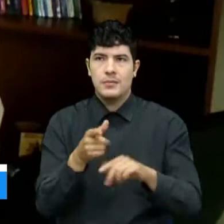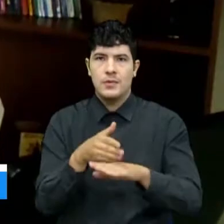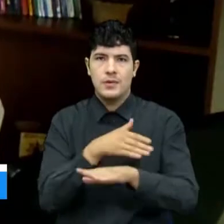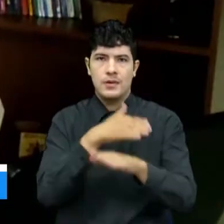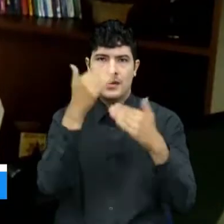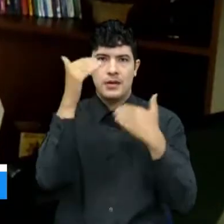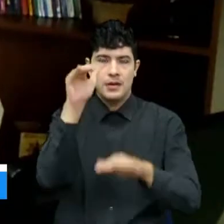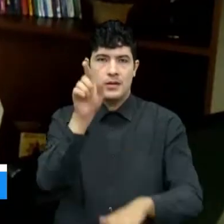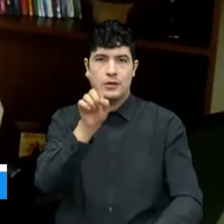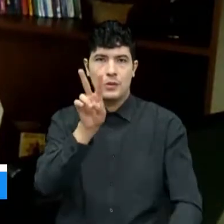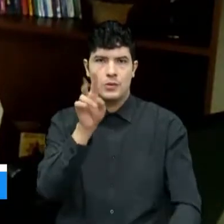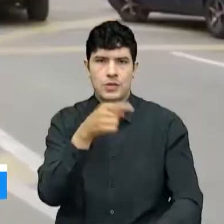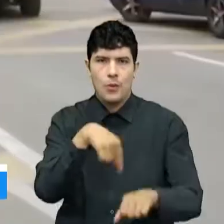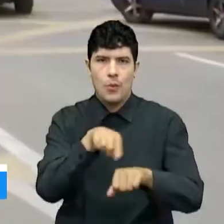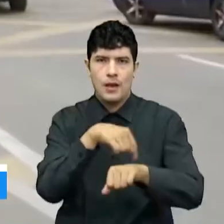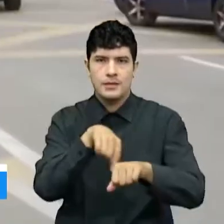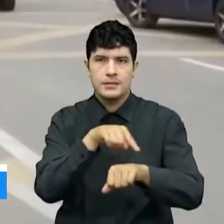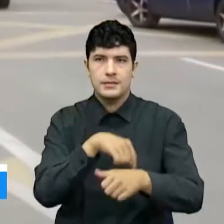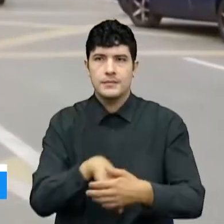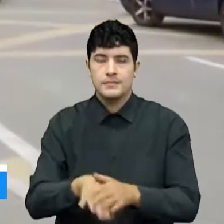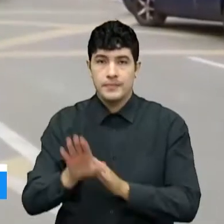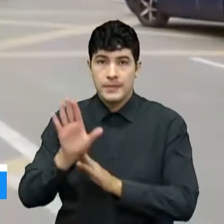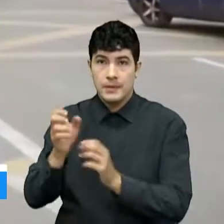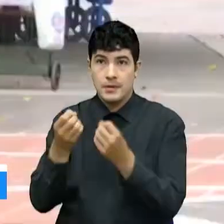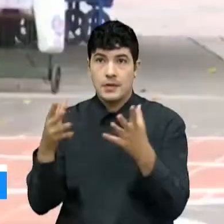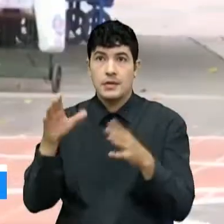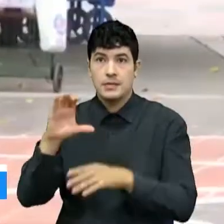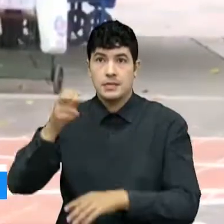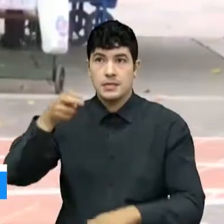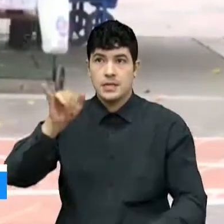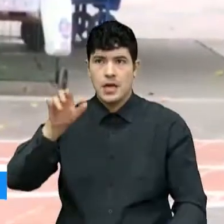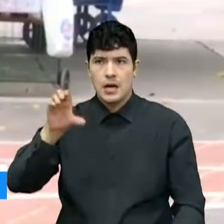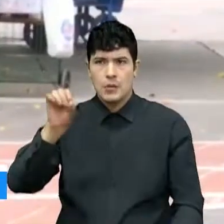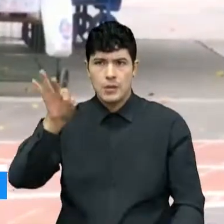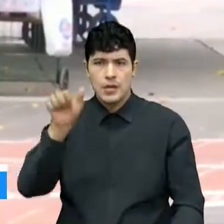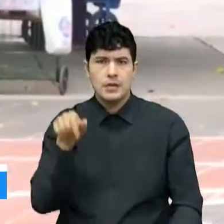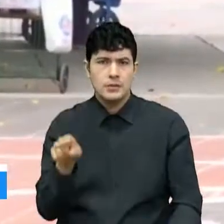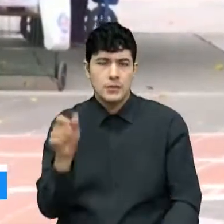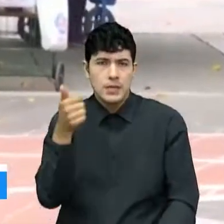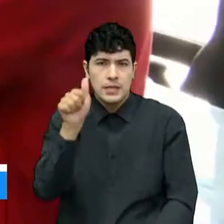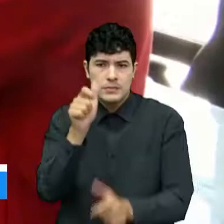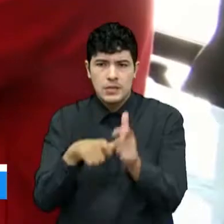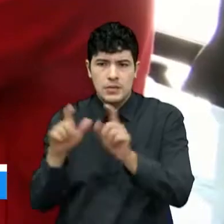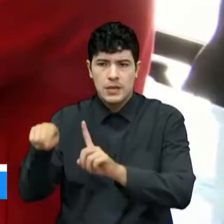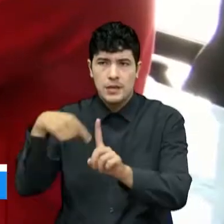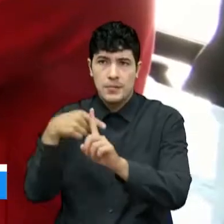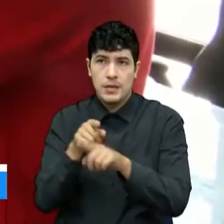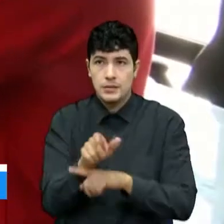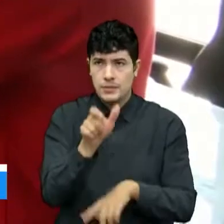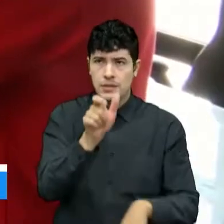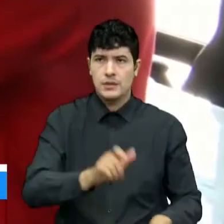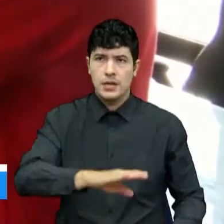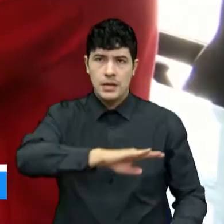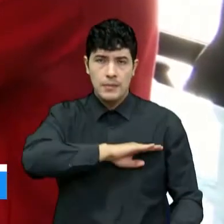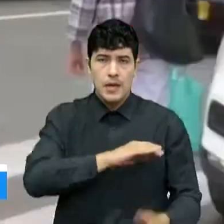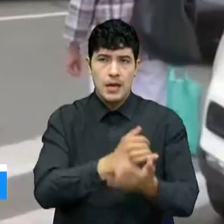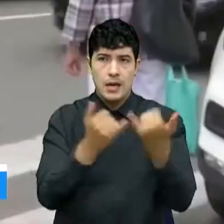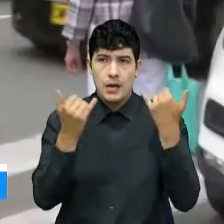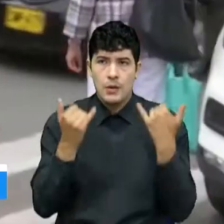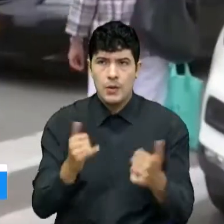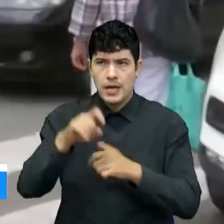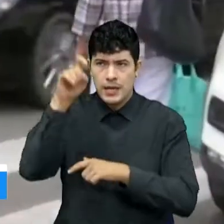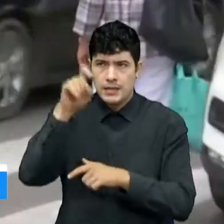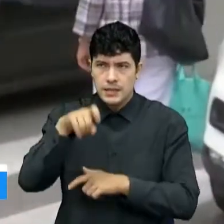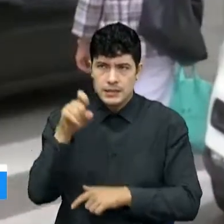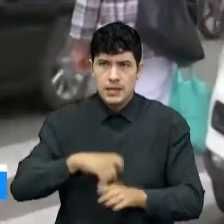de ocio en chinácota cuenta con 10 casos positivos para coronavirus en la actualidad para el mandatario local es necesario la toma de